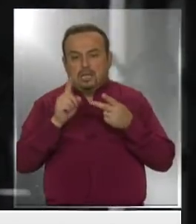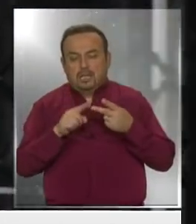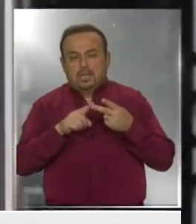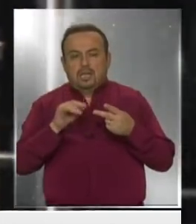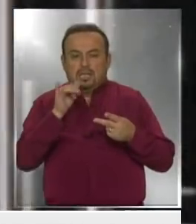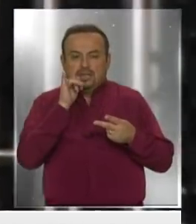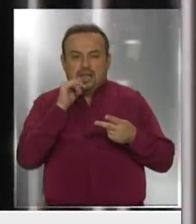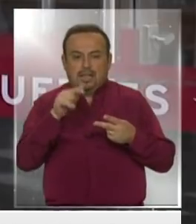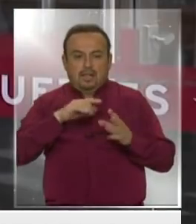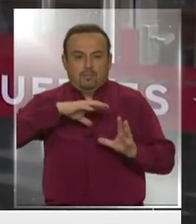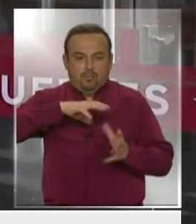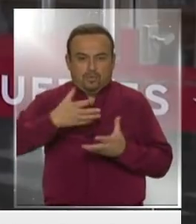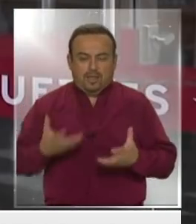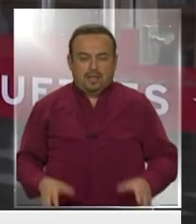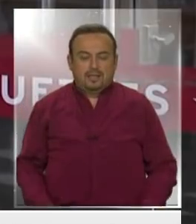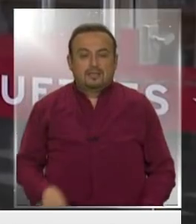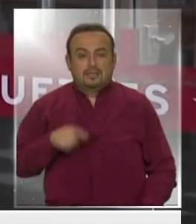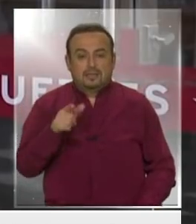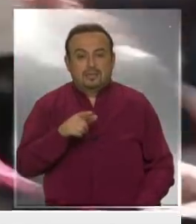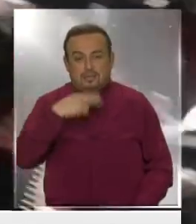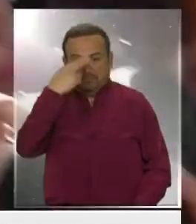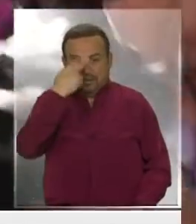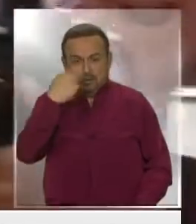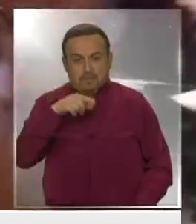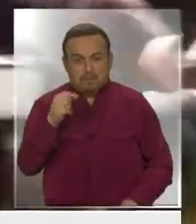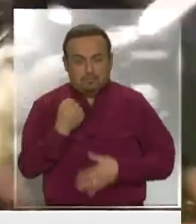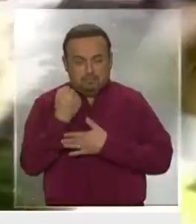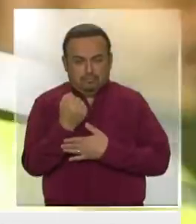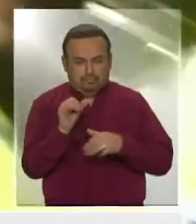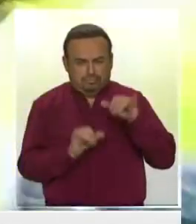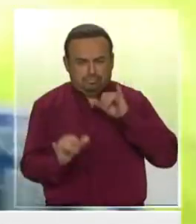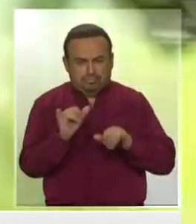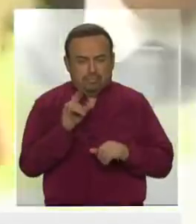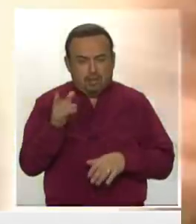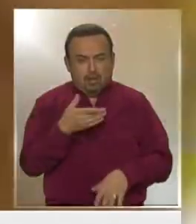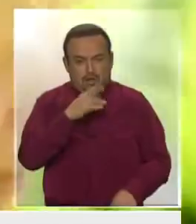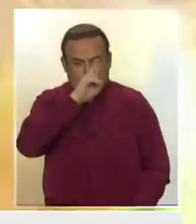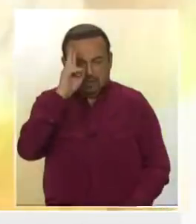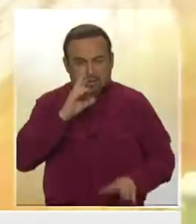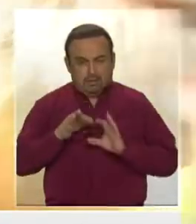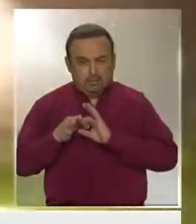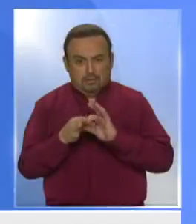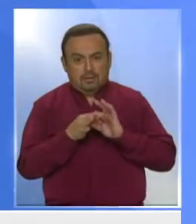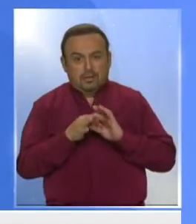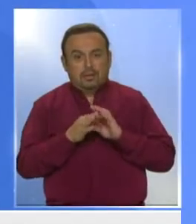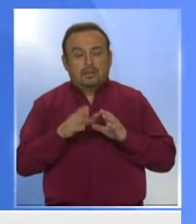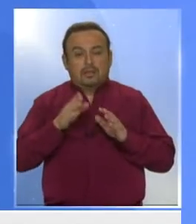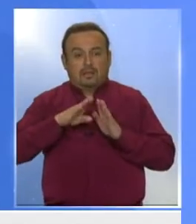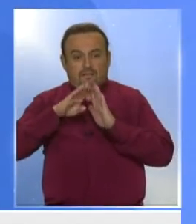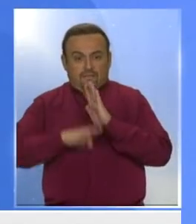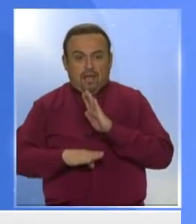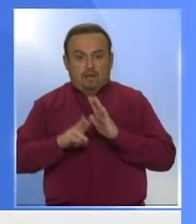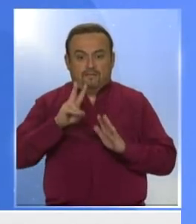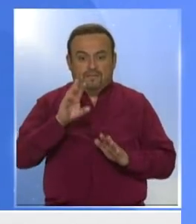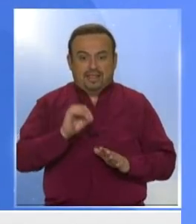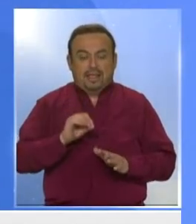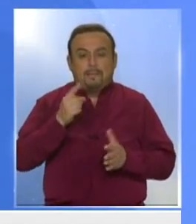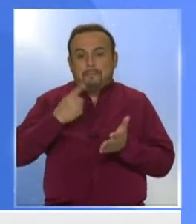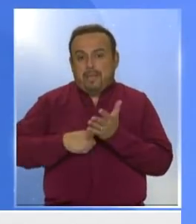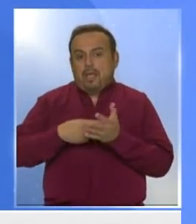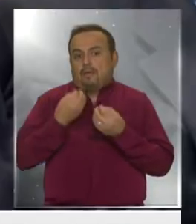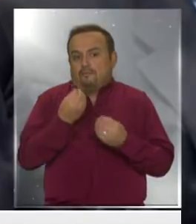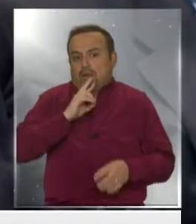mundial. Mientras en marzo el asesor científico del gobierno señalaba que estar por debajo de las 20.000 muertes sería un